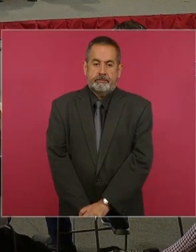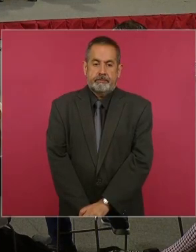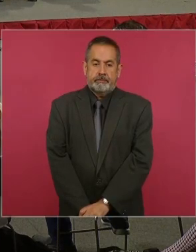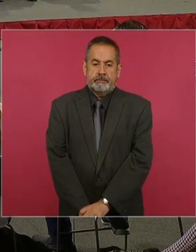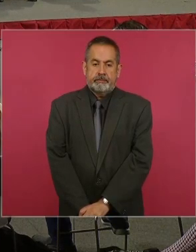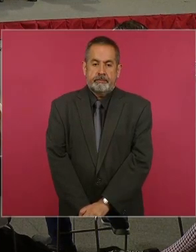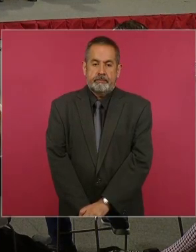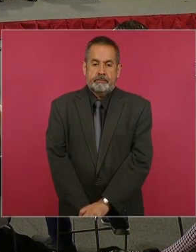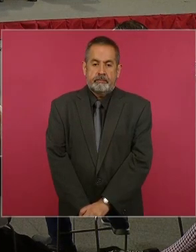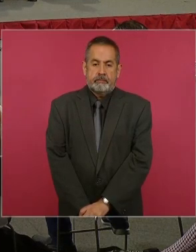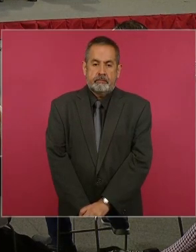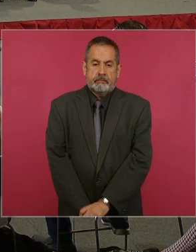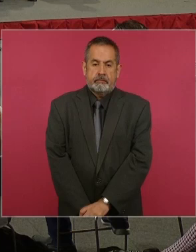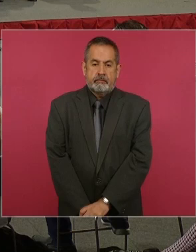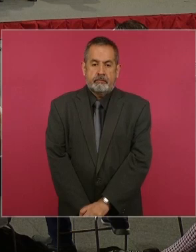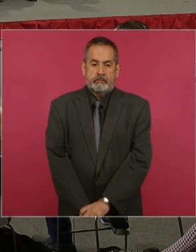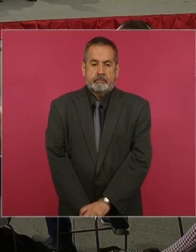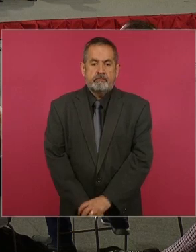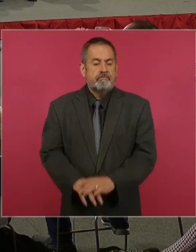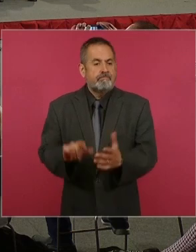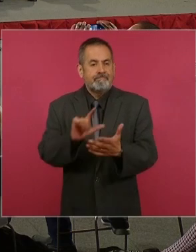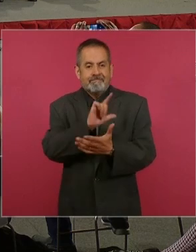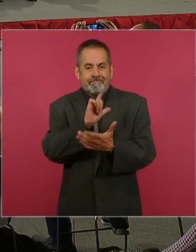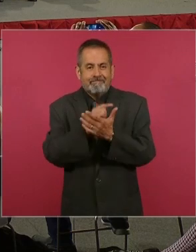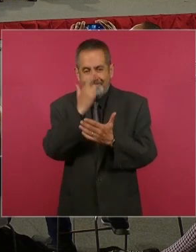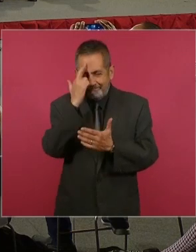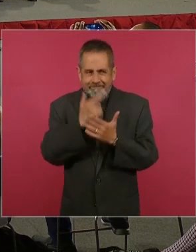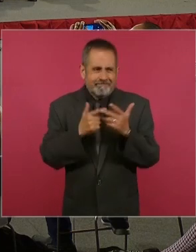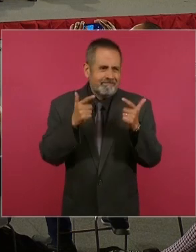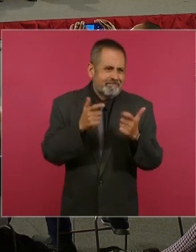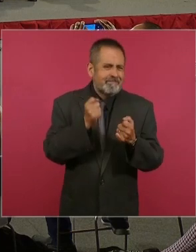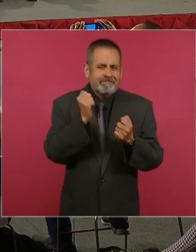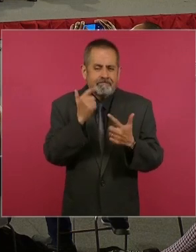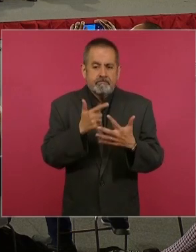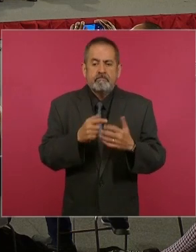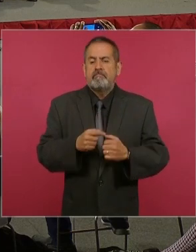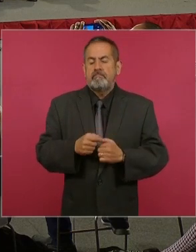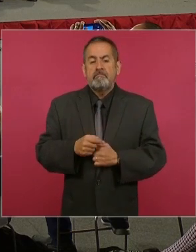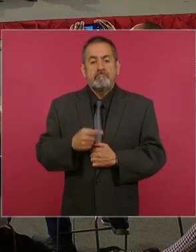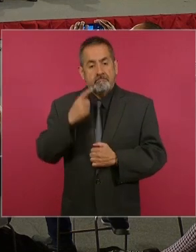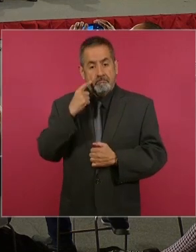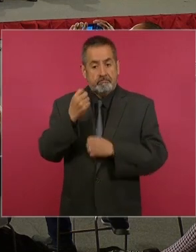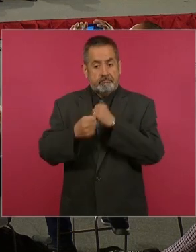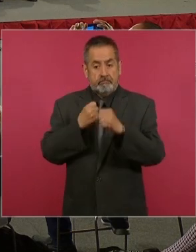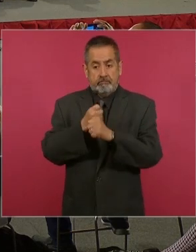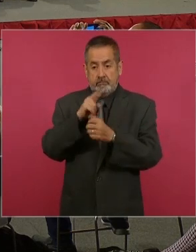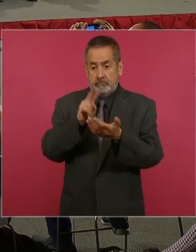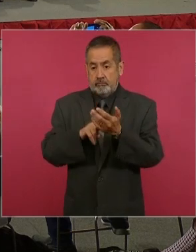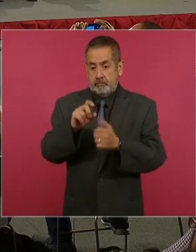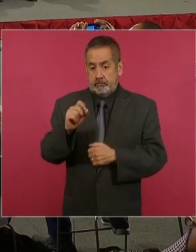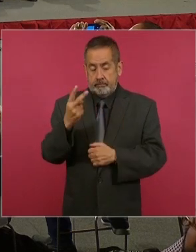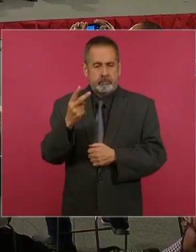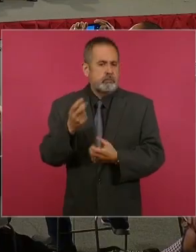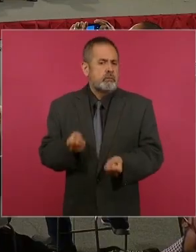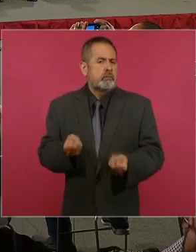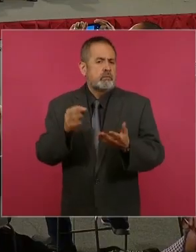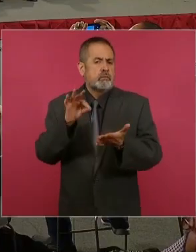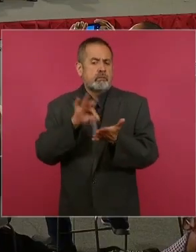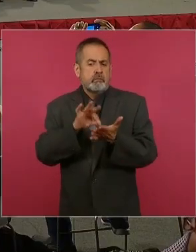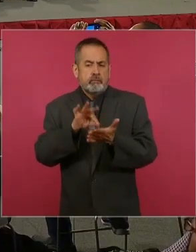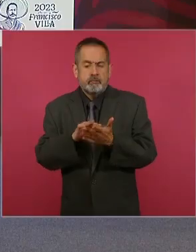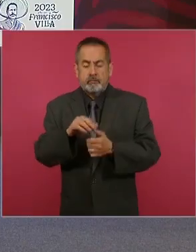¿Es esta? Bueno, menos incidencia delictiva. En 2022 la tasa de incidencia delictiva por cada 100,000 habitantes